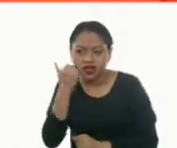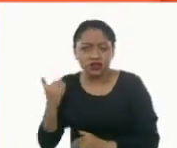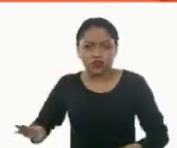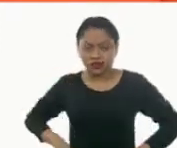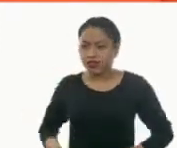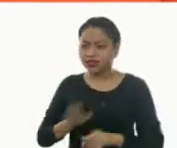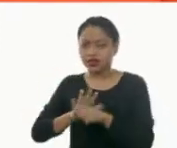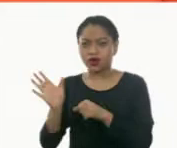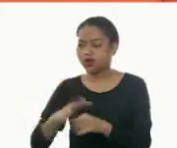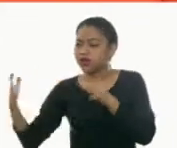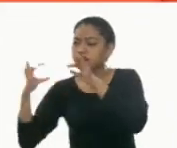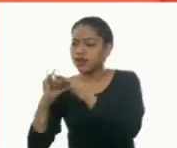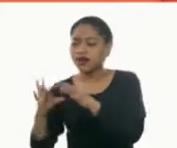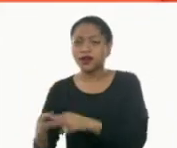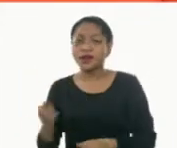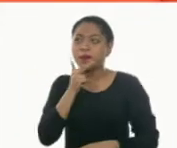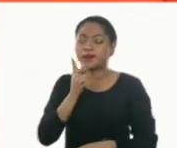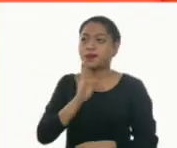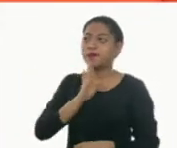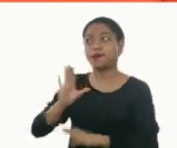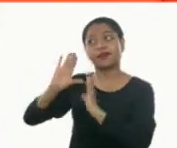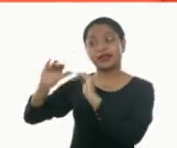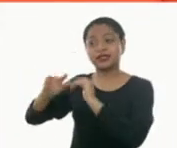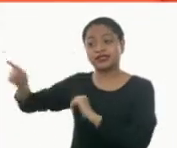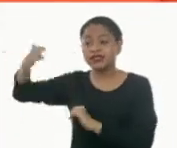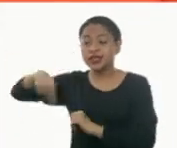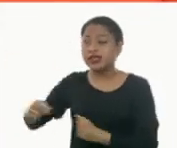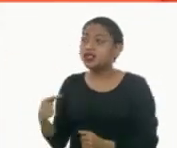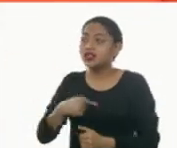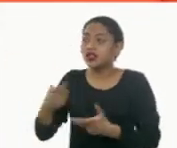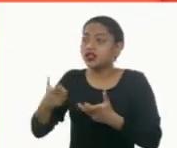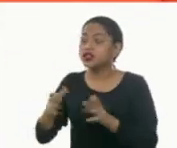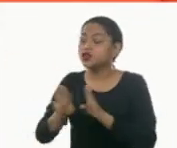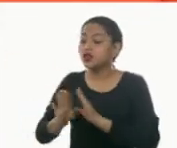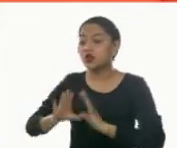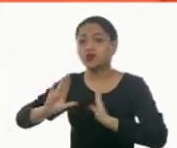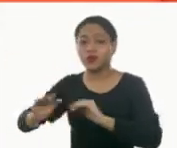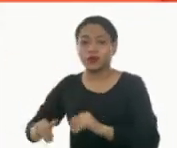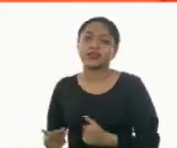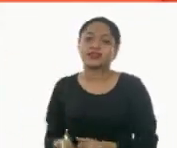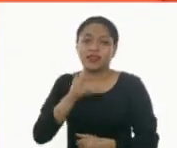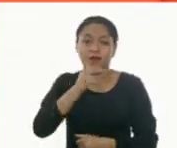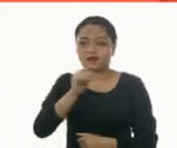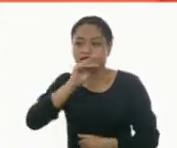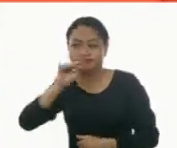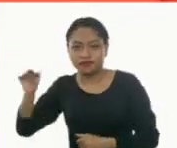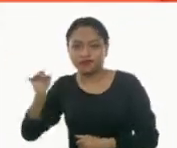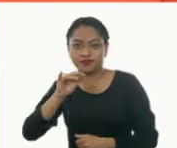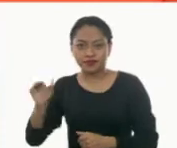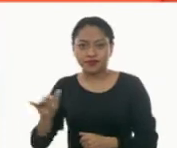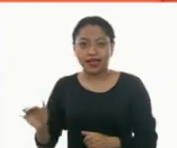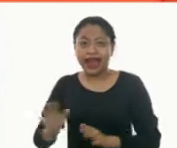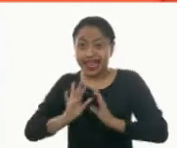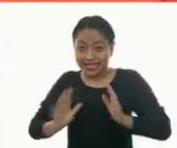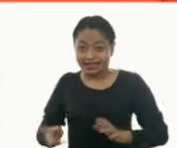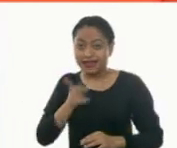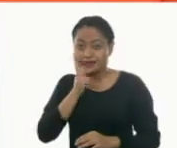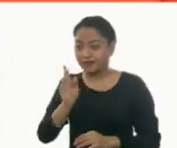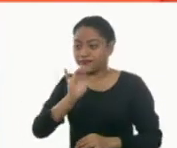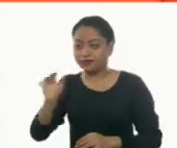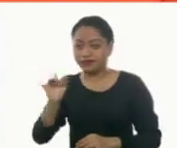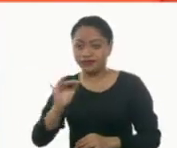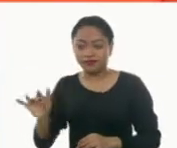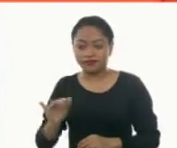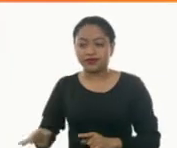y indicando a los padres los pasos a seguir. Empieza leyendo palabras globales en la primera etapa que tienen que ver con